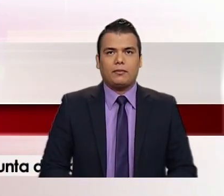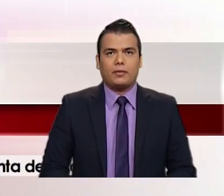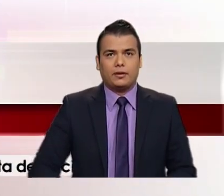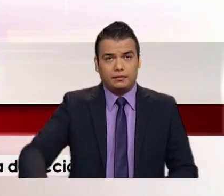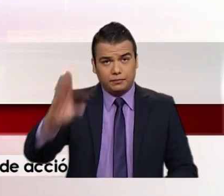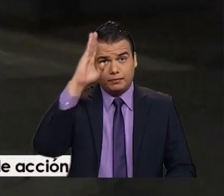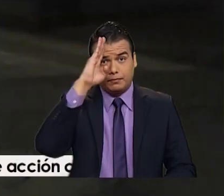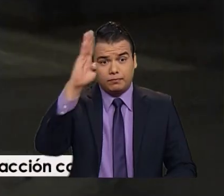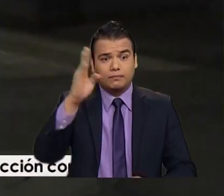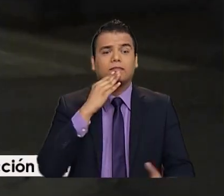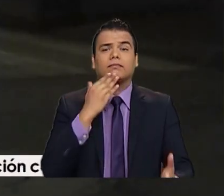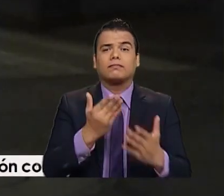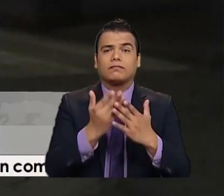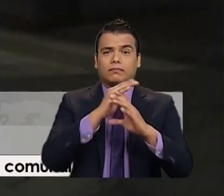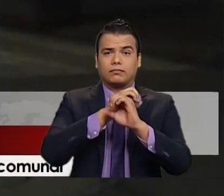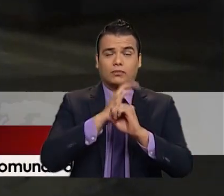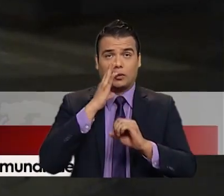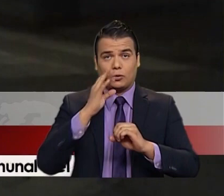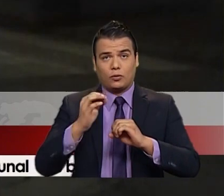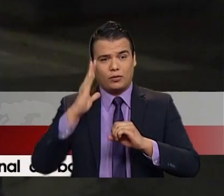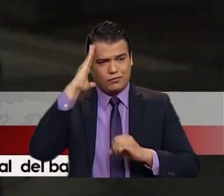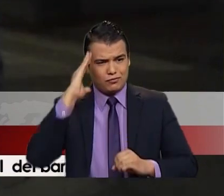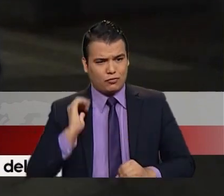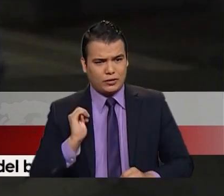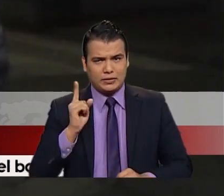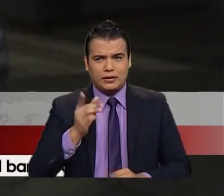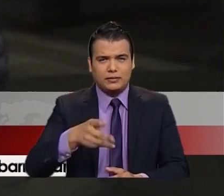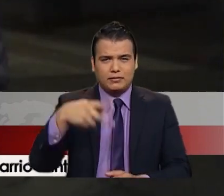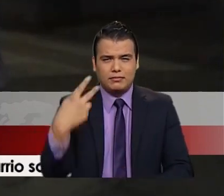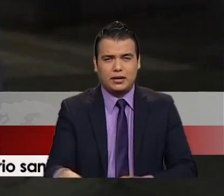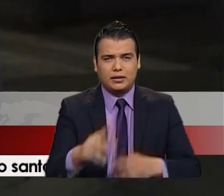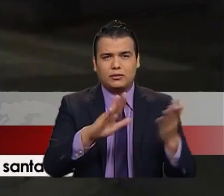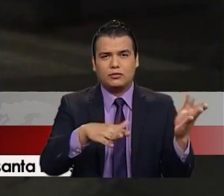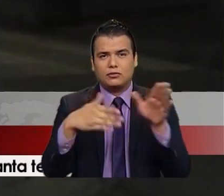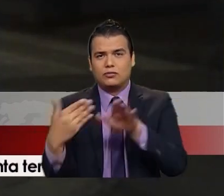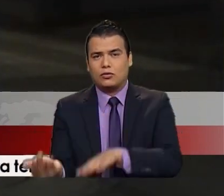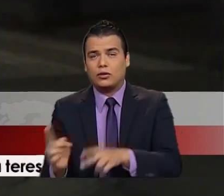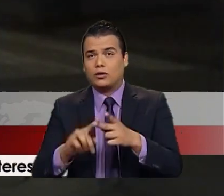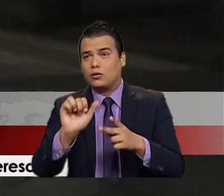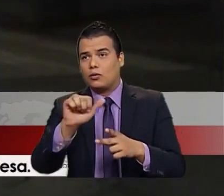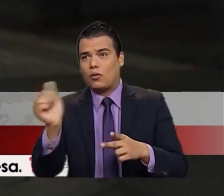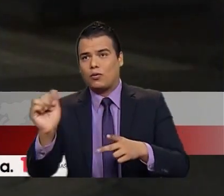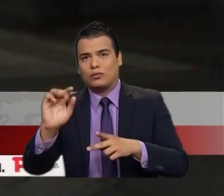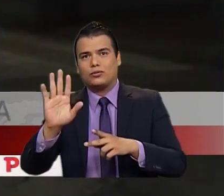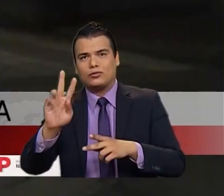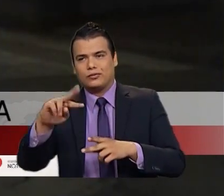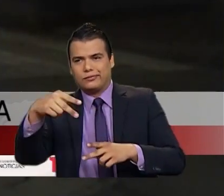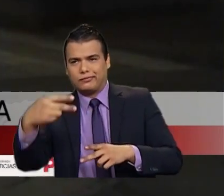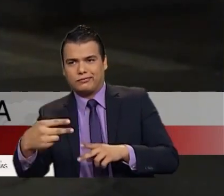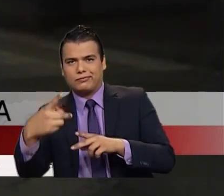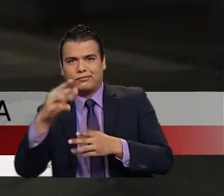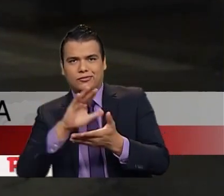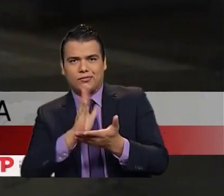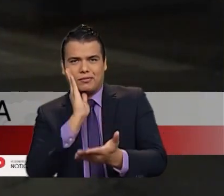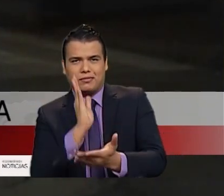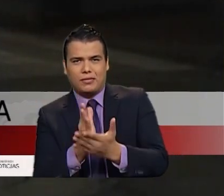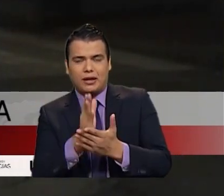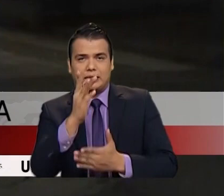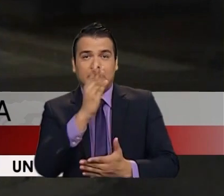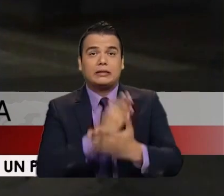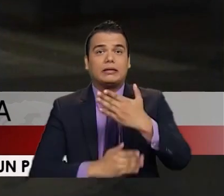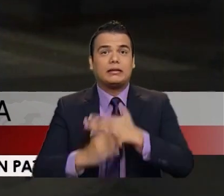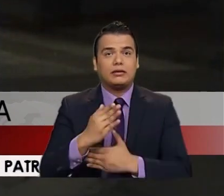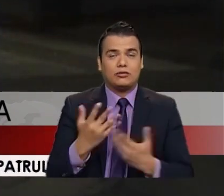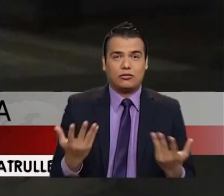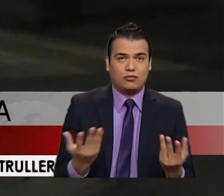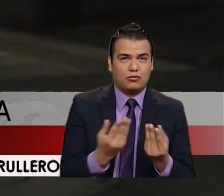buenas noches un patrullero muerto y un oficial herido es el resultado de una acción de hombres armados que con fusil en mano atacaron